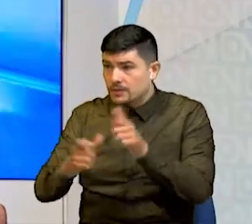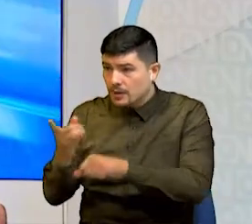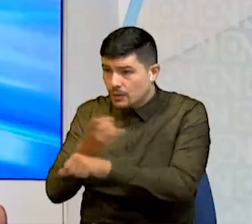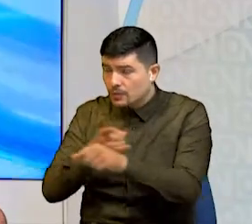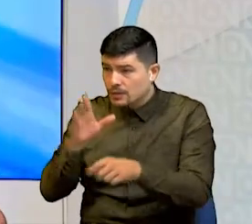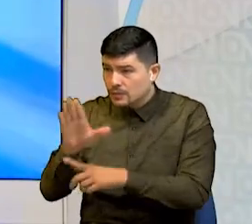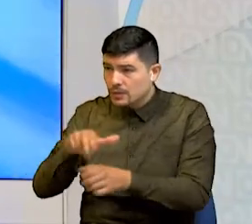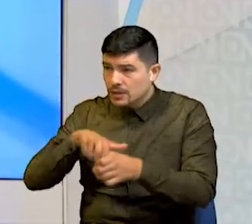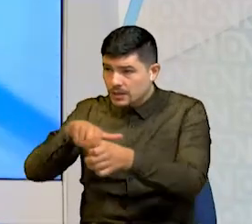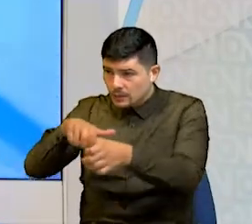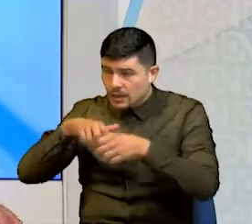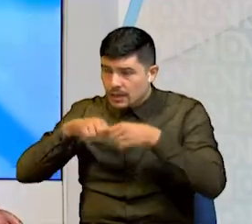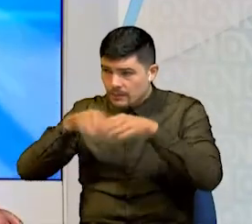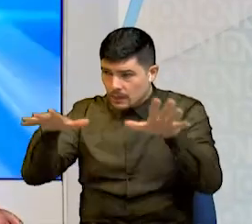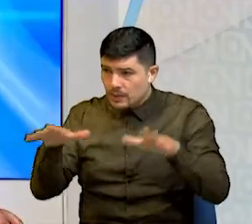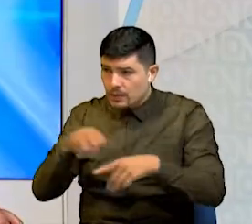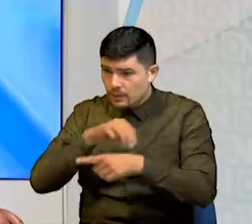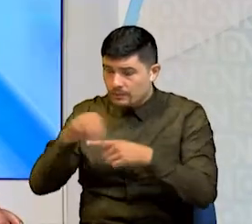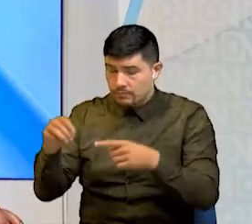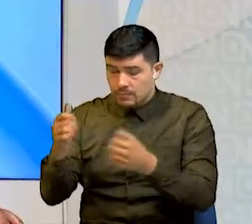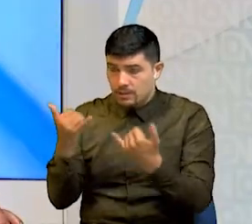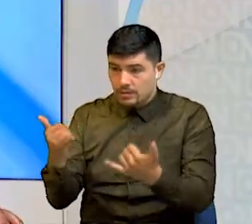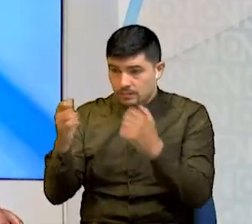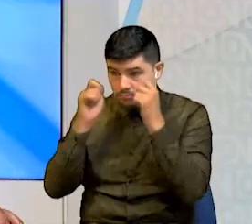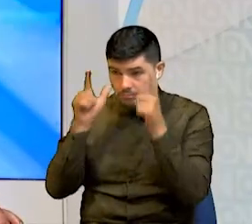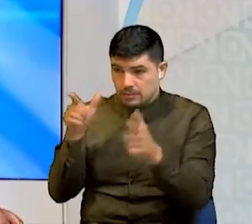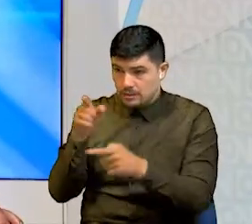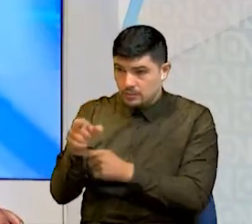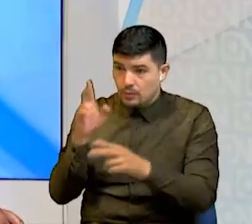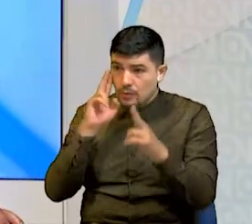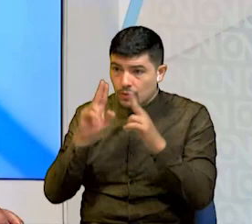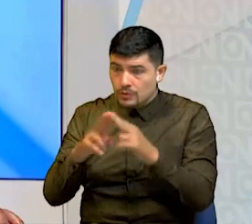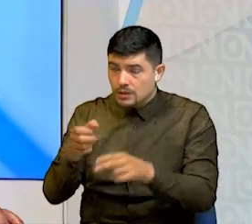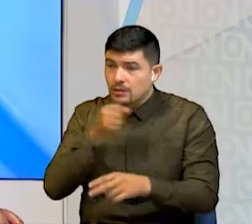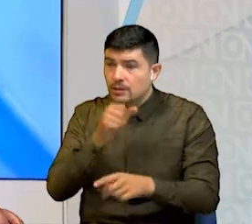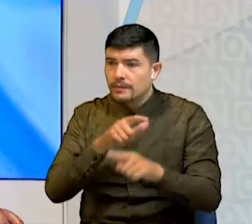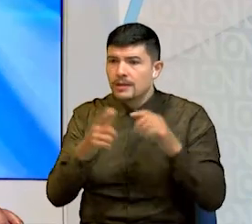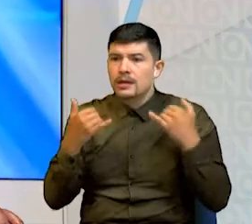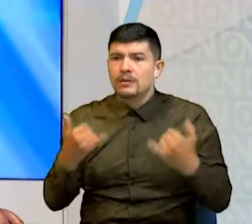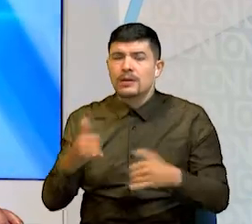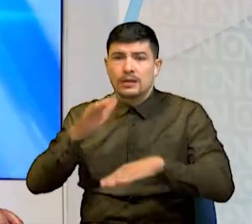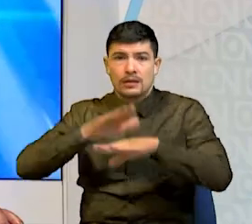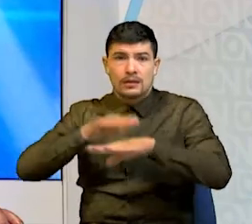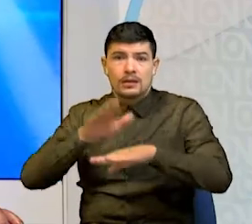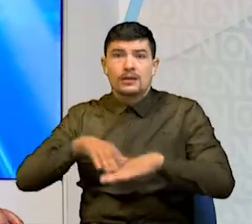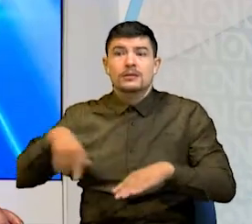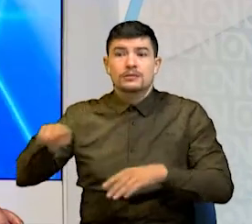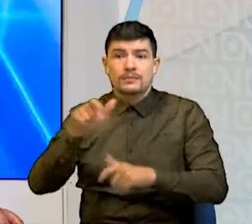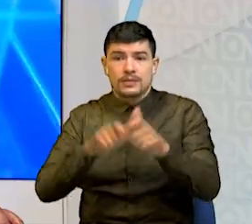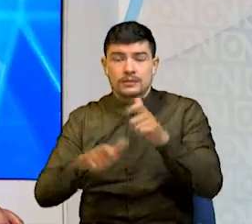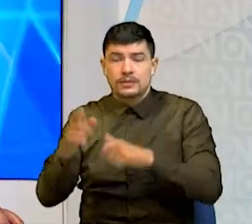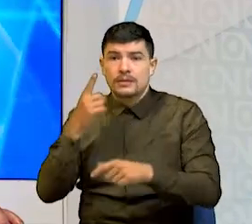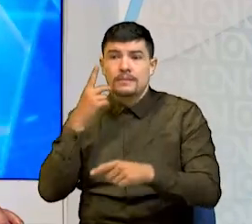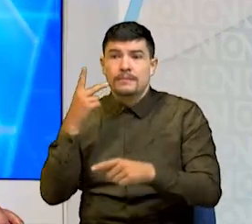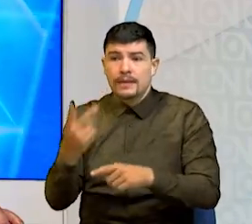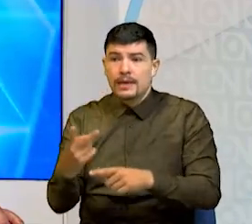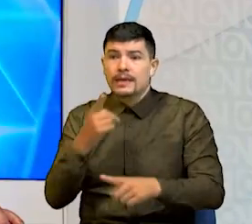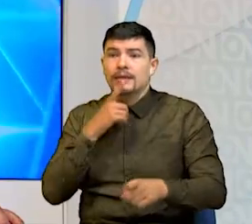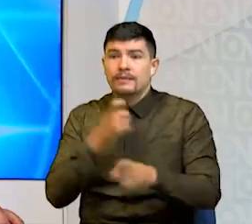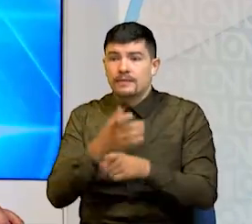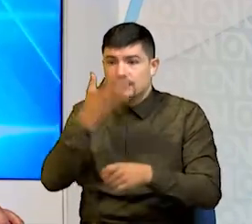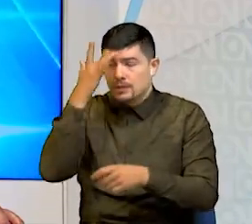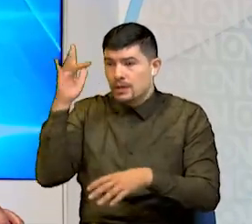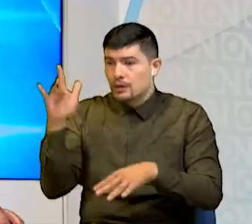transporte público o complementario se sorprendieron al conocer esta noticia pues ahora anuncian ellos que verán dificultad porque tendrán que pagar